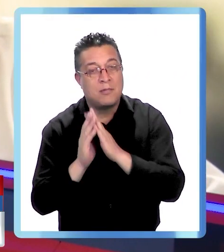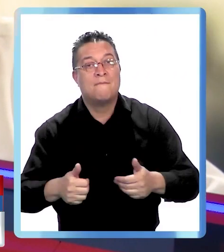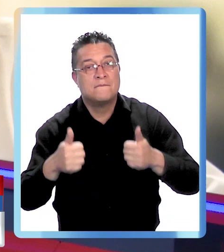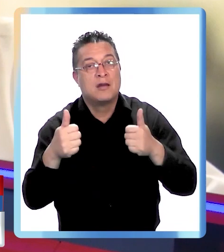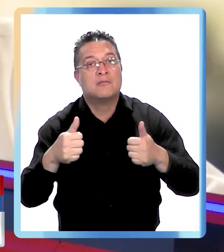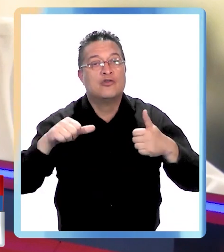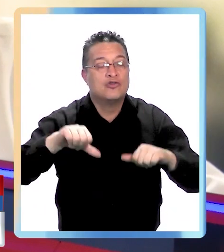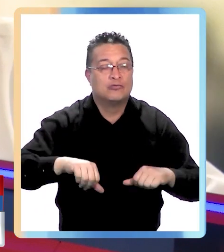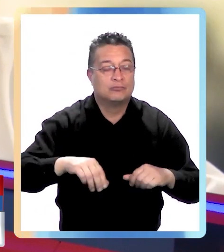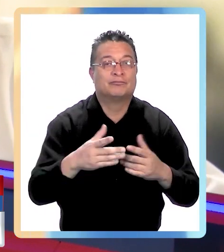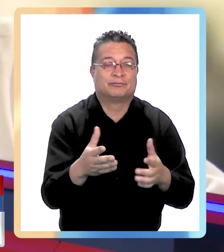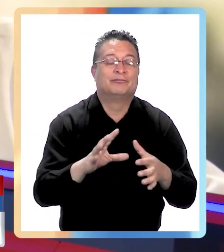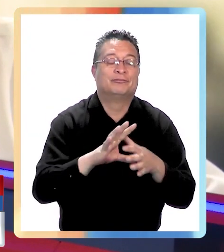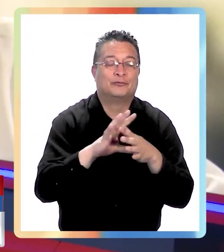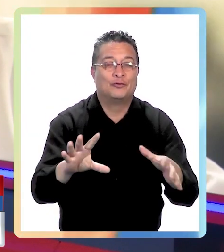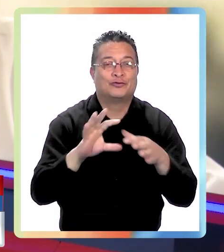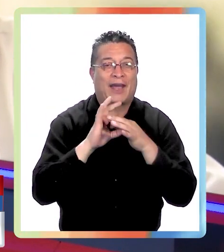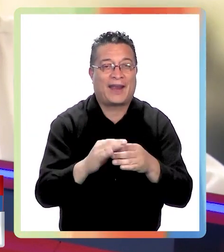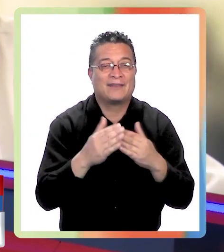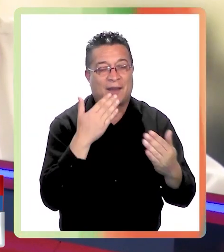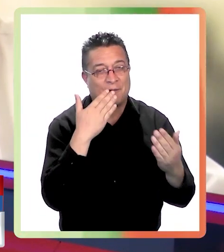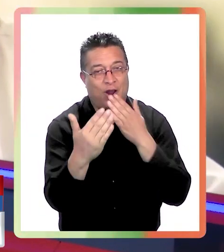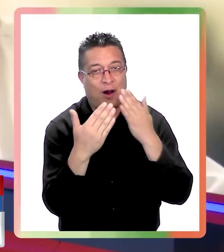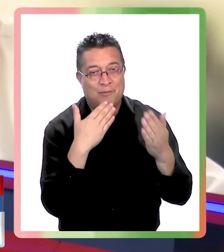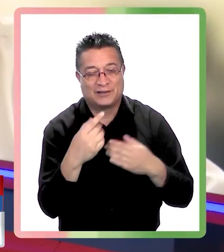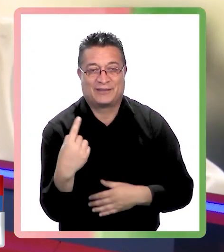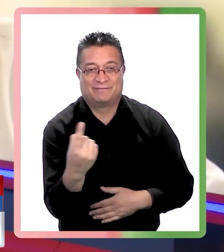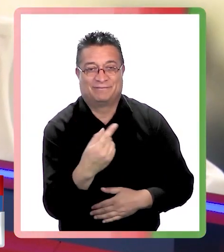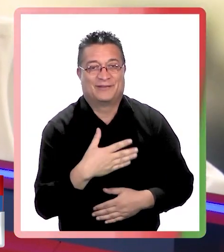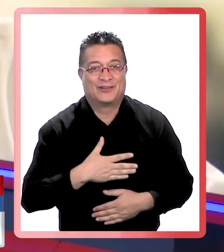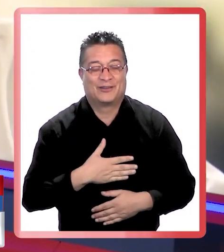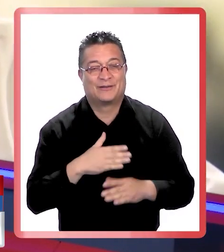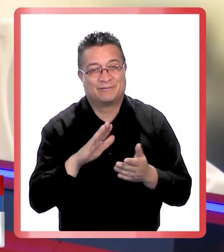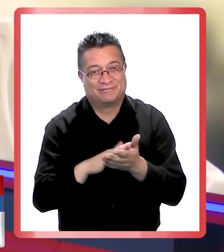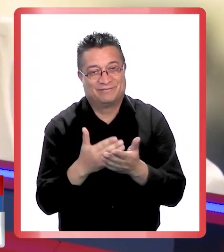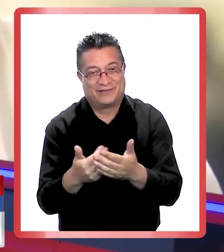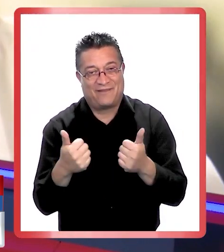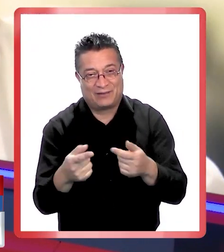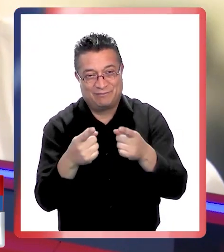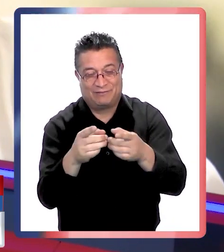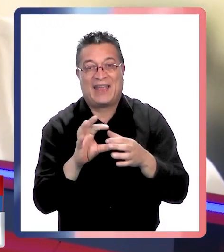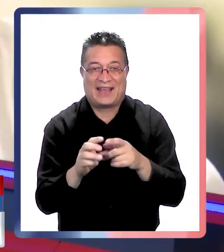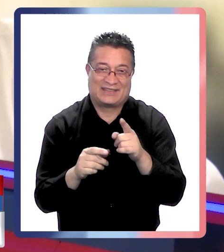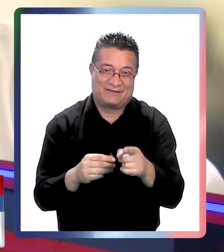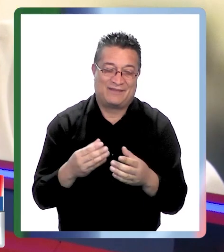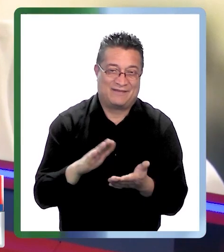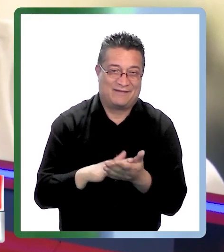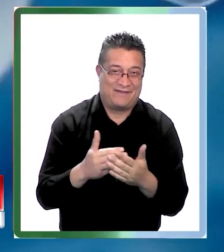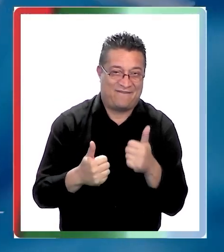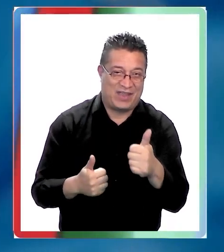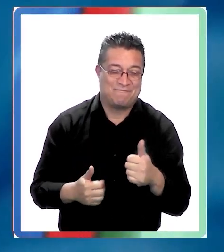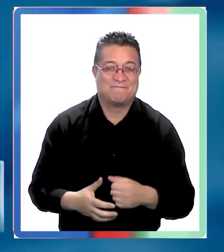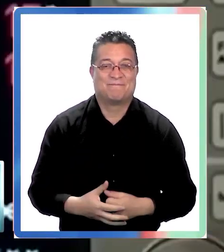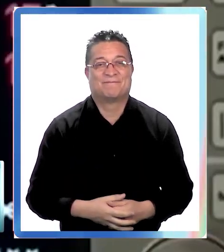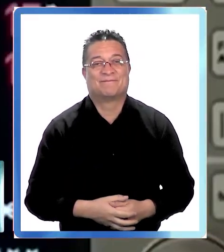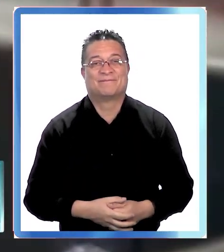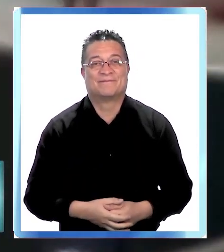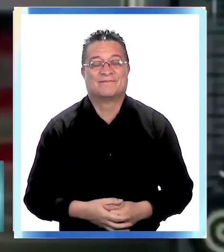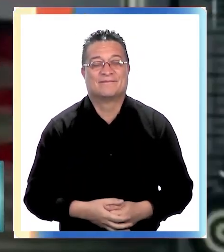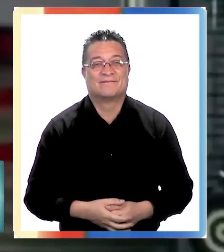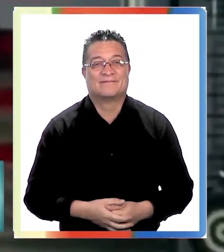o no, doctora. Dominique Lister, muchas gracias por conversar con nosotros, que le vaya muy bien. Gracias, Catalina, que estés bien.